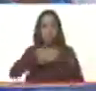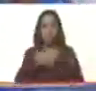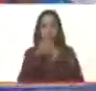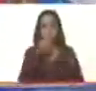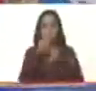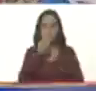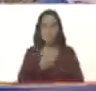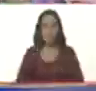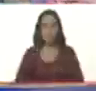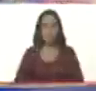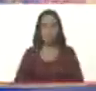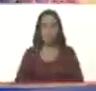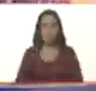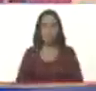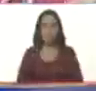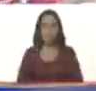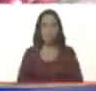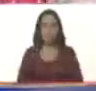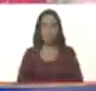Hernández.